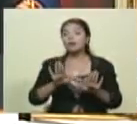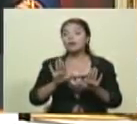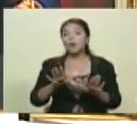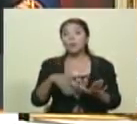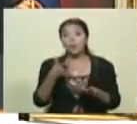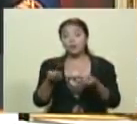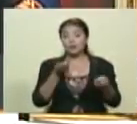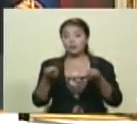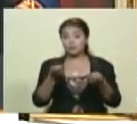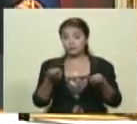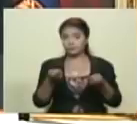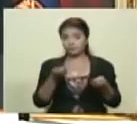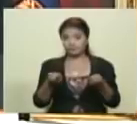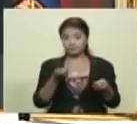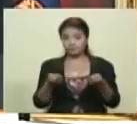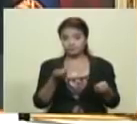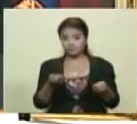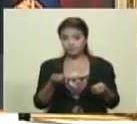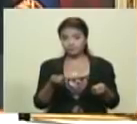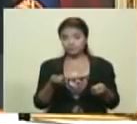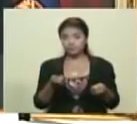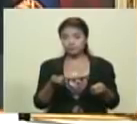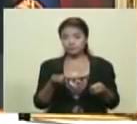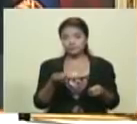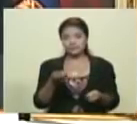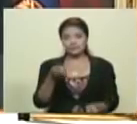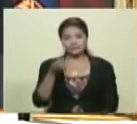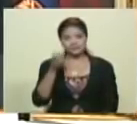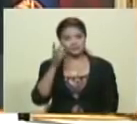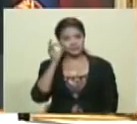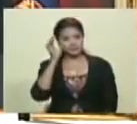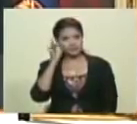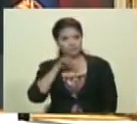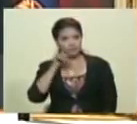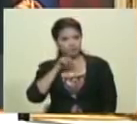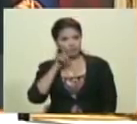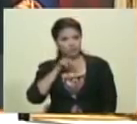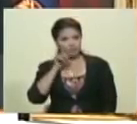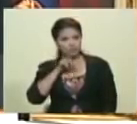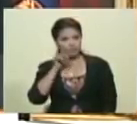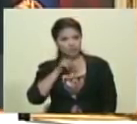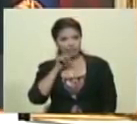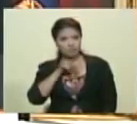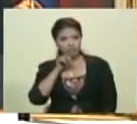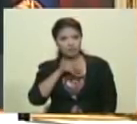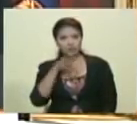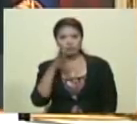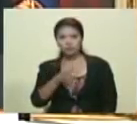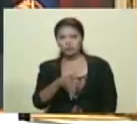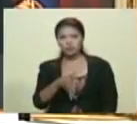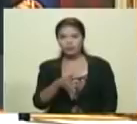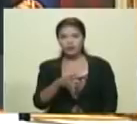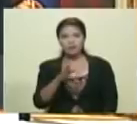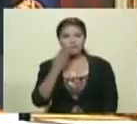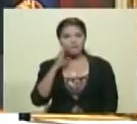neutralizar el poder de la mentira de Fox News,